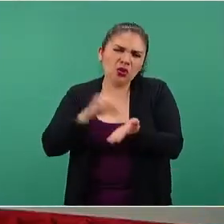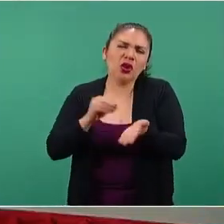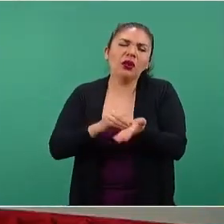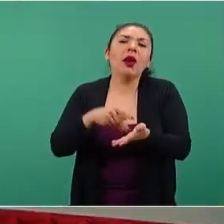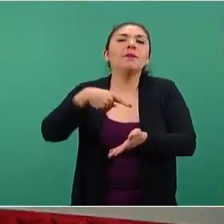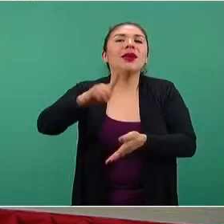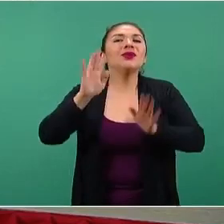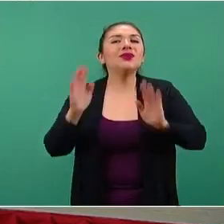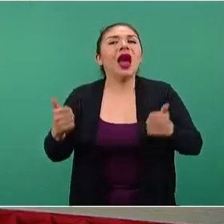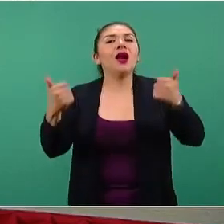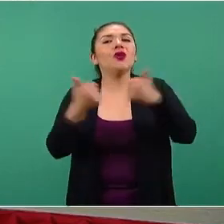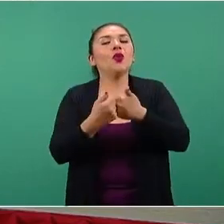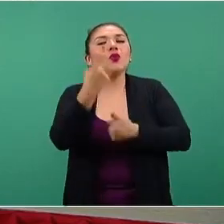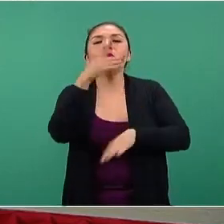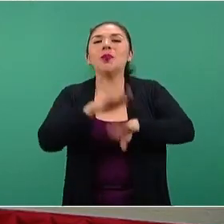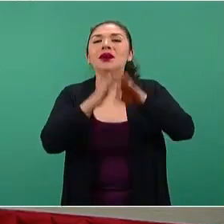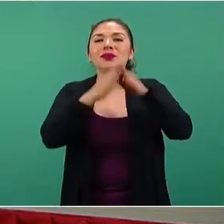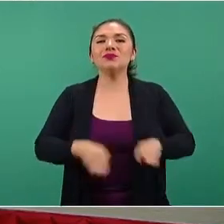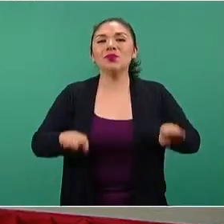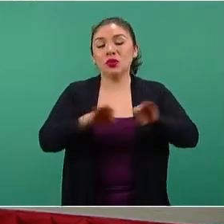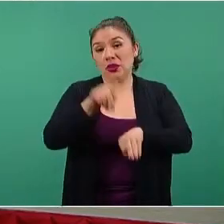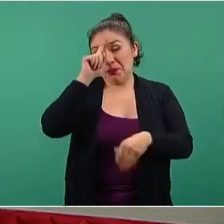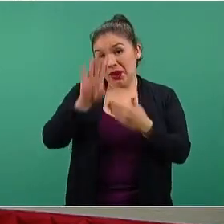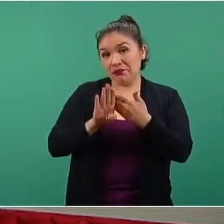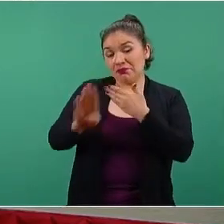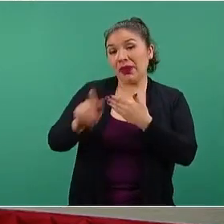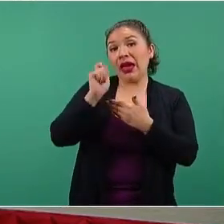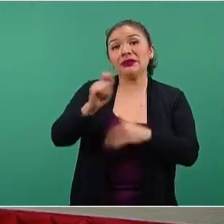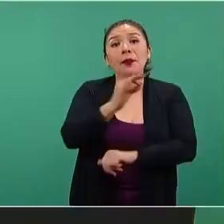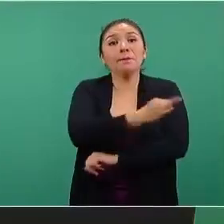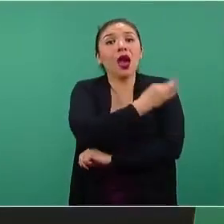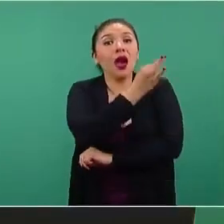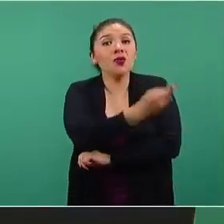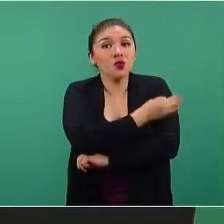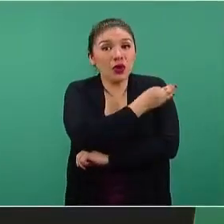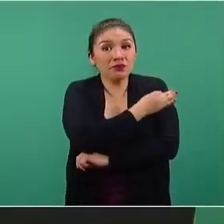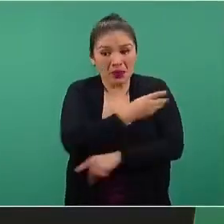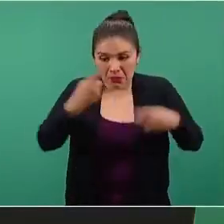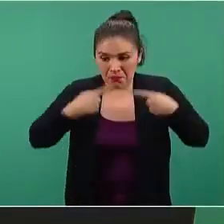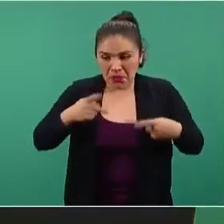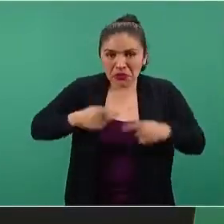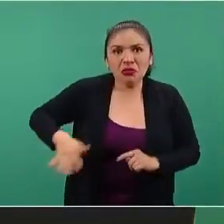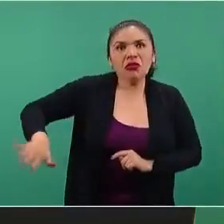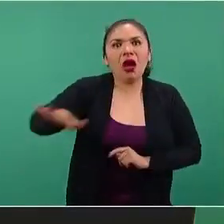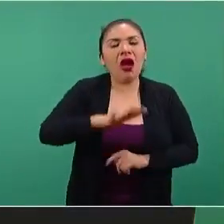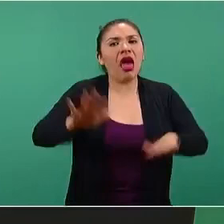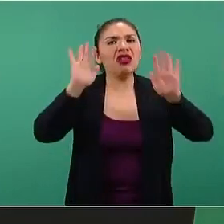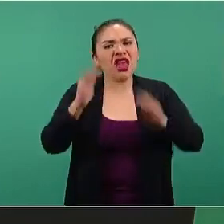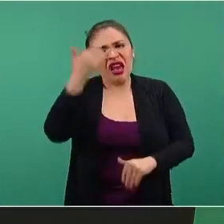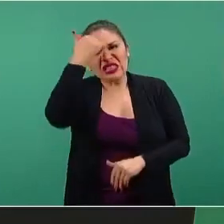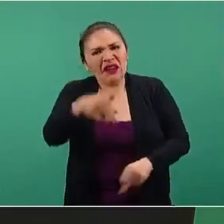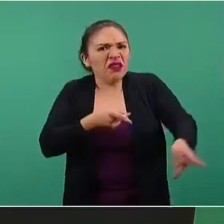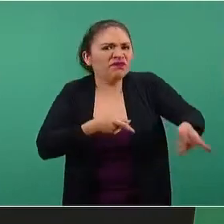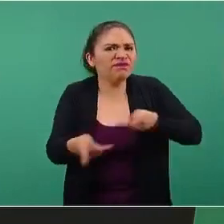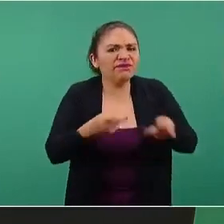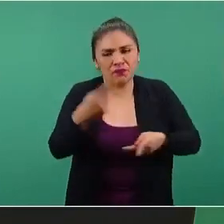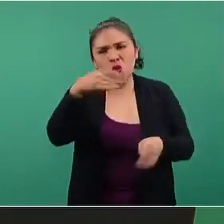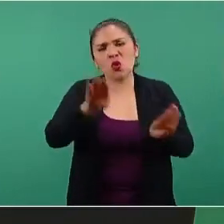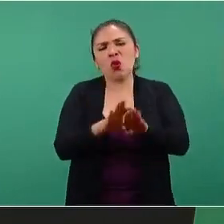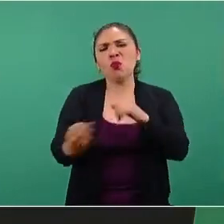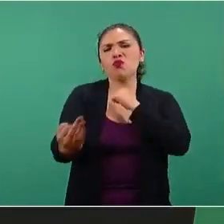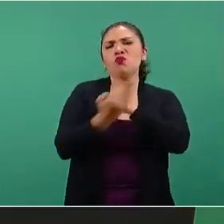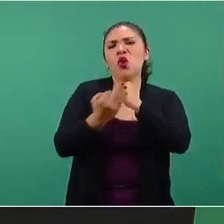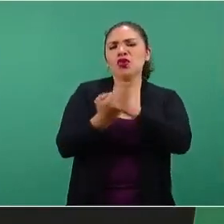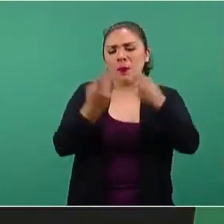un elemento muy importante de prevención, que es la vacunación, una sociedad mejor preparada para